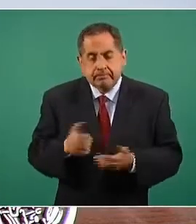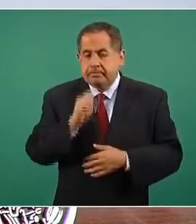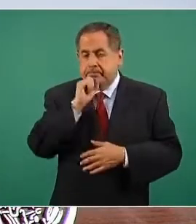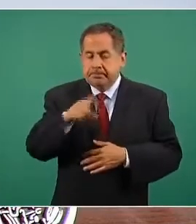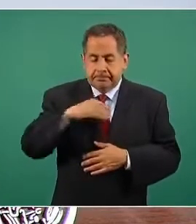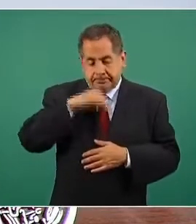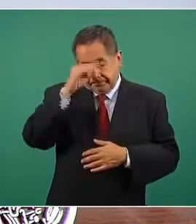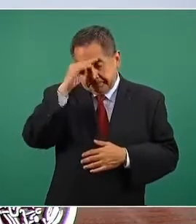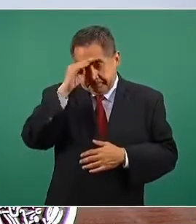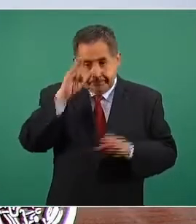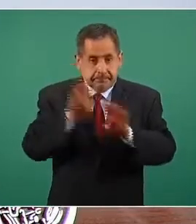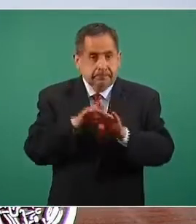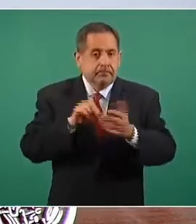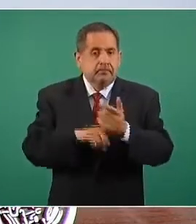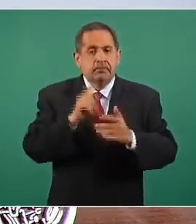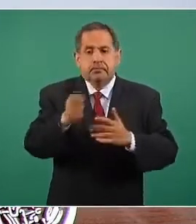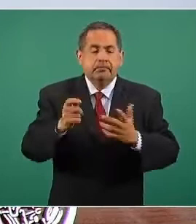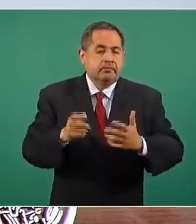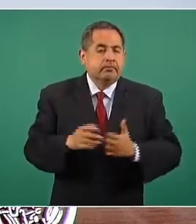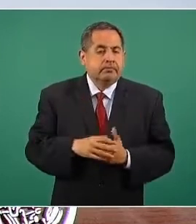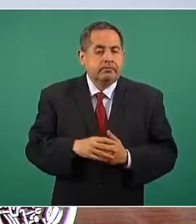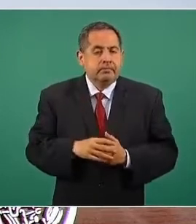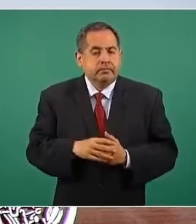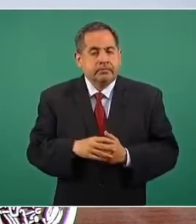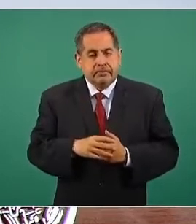por supuesto, por las